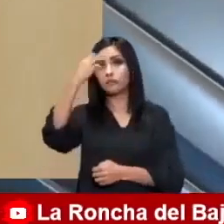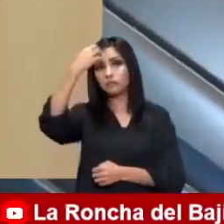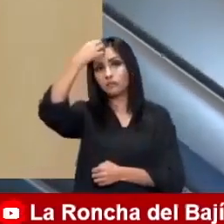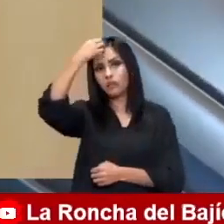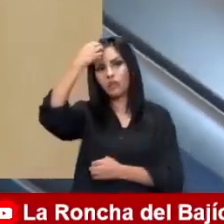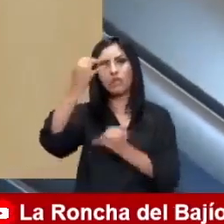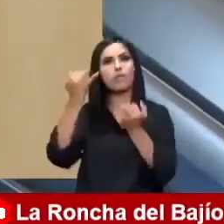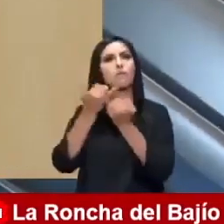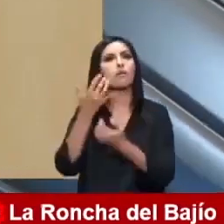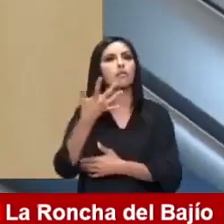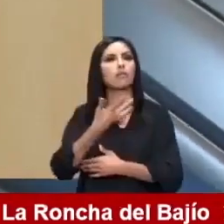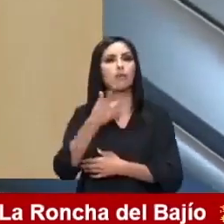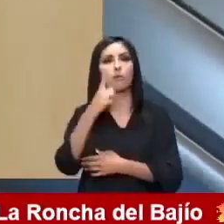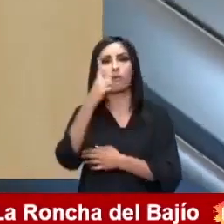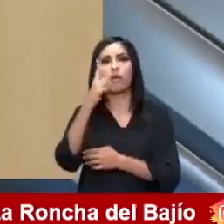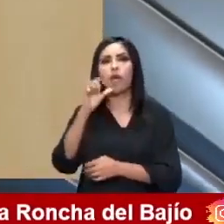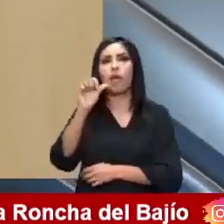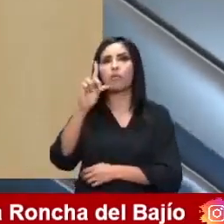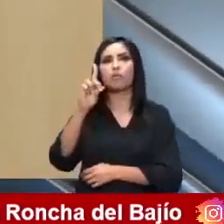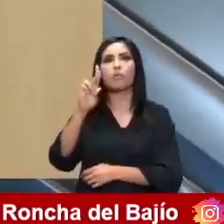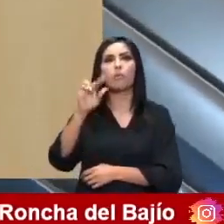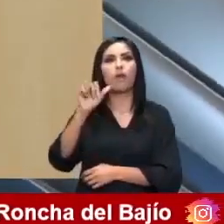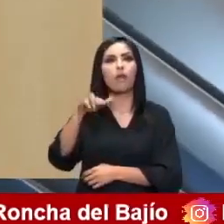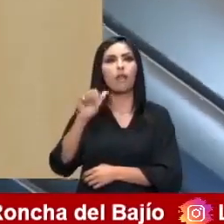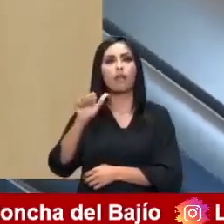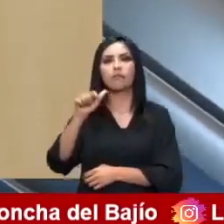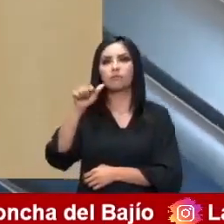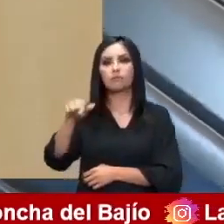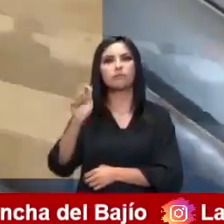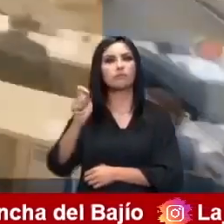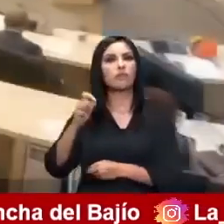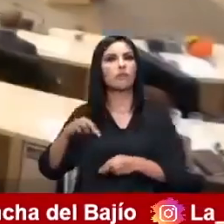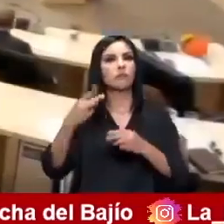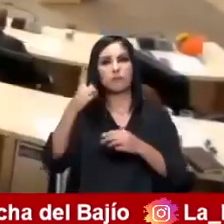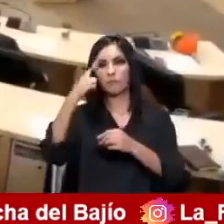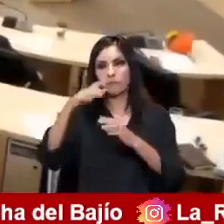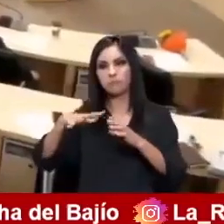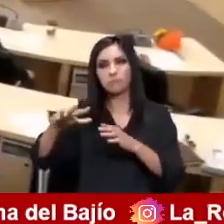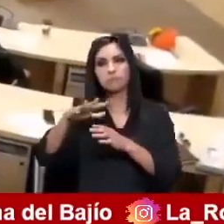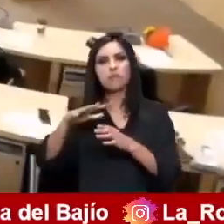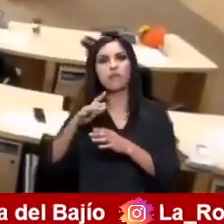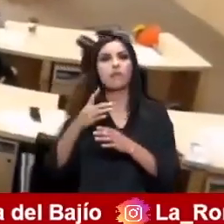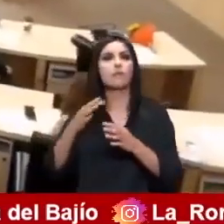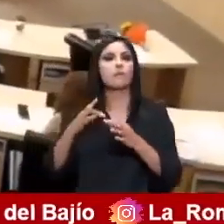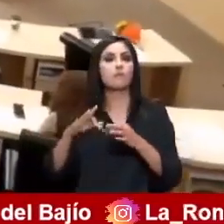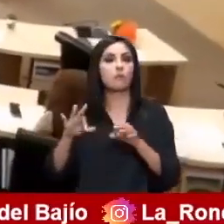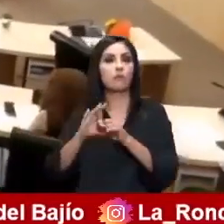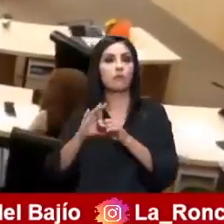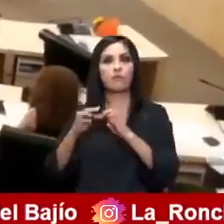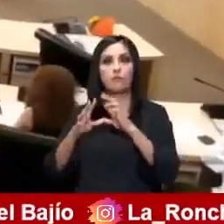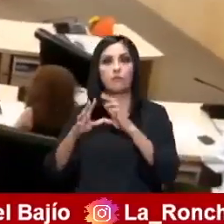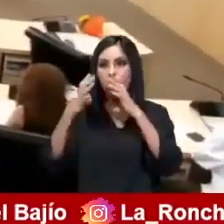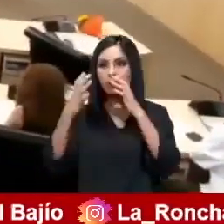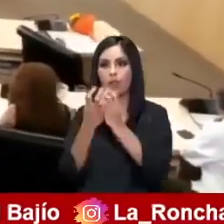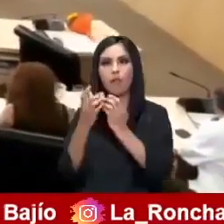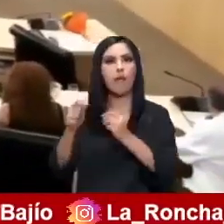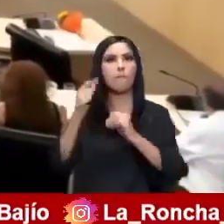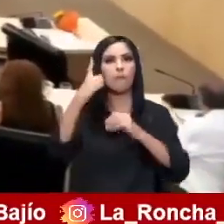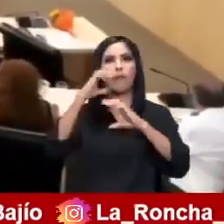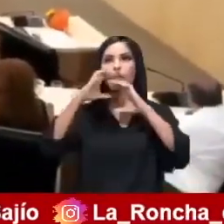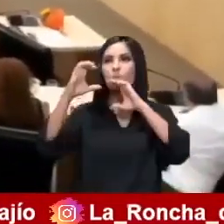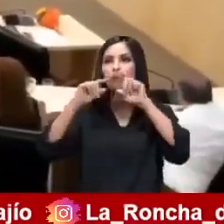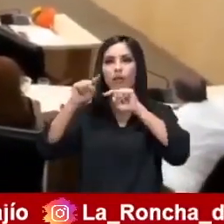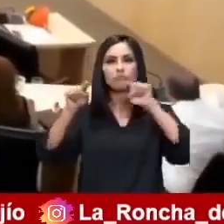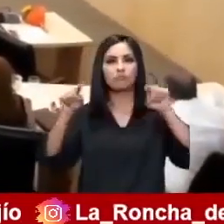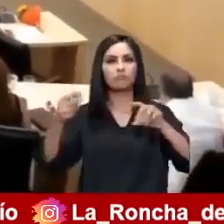Silao también albergamos una aduana que forma parte de un mercado con industrias de impacto mundial y vías de comunicación